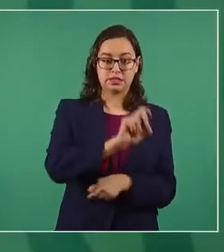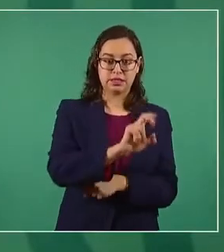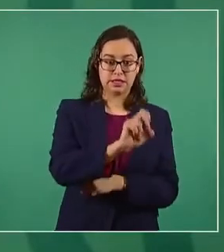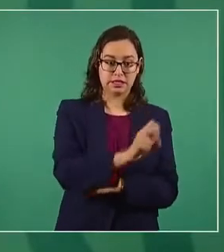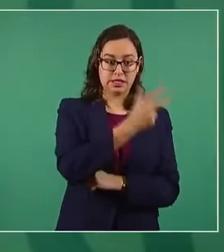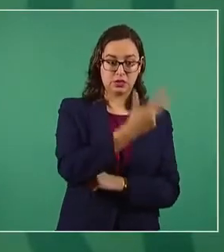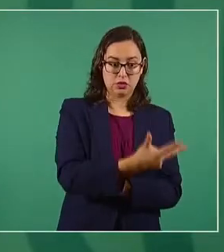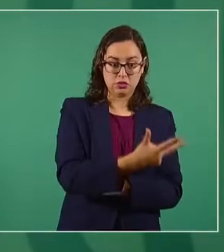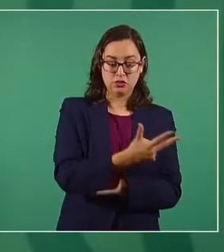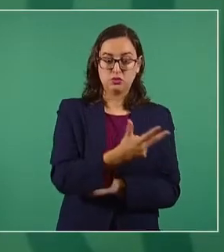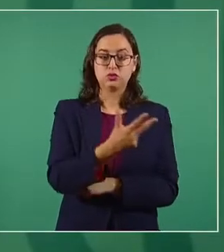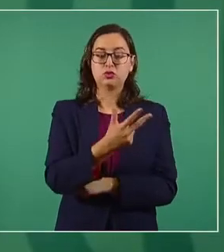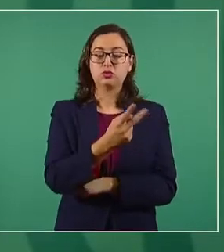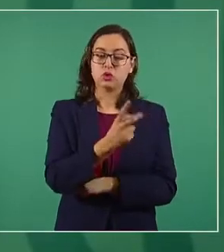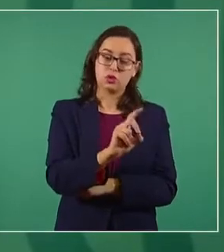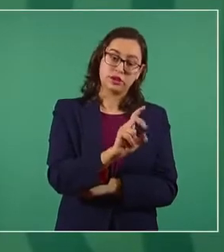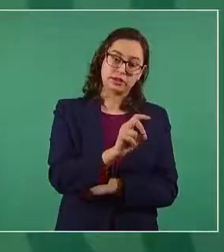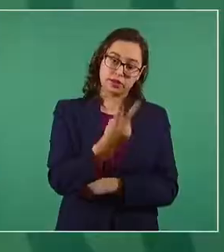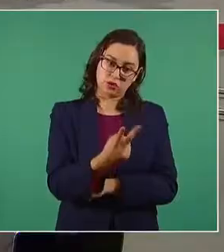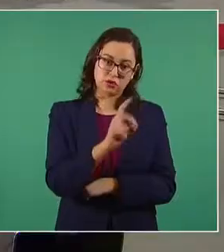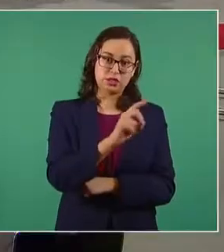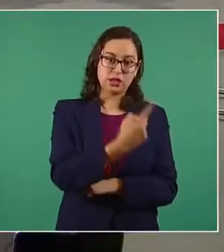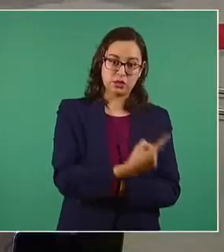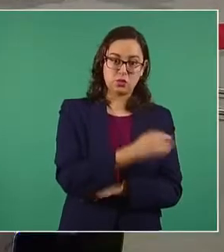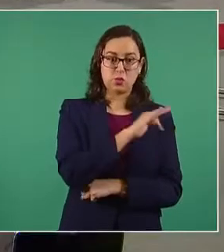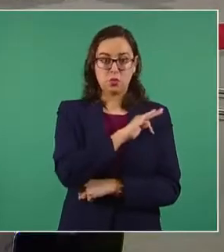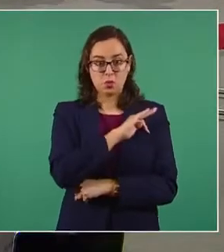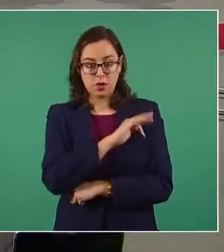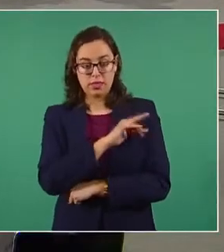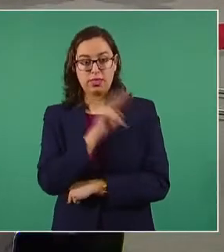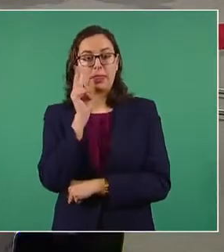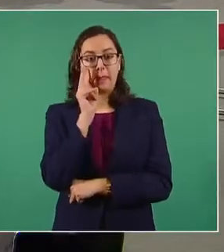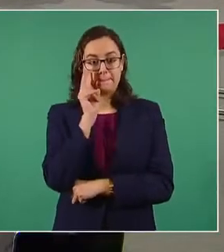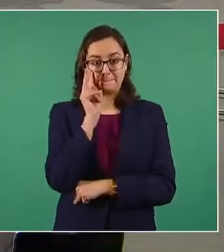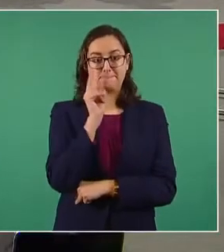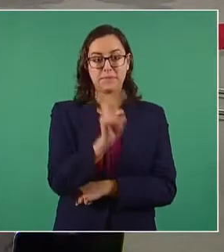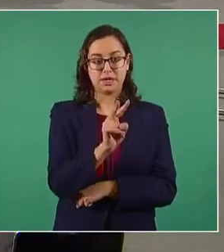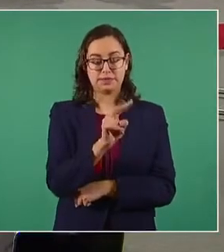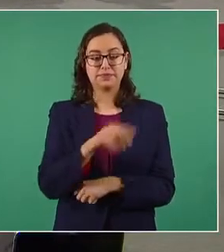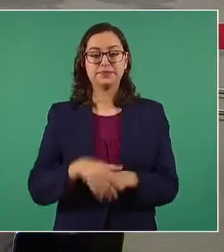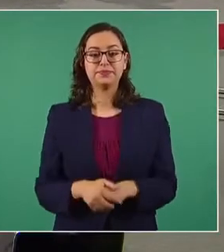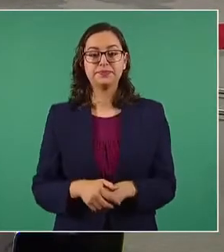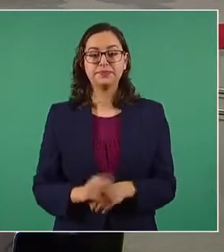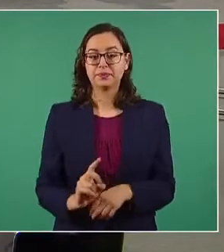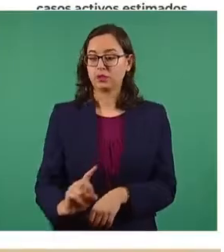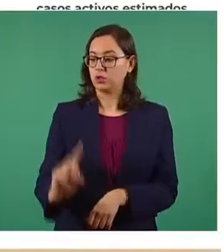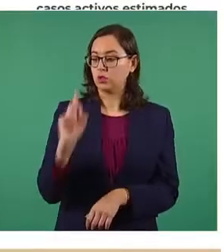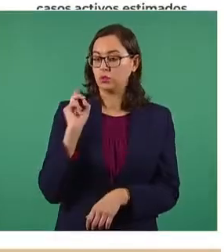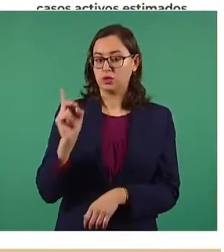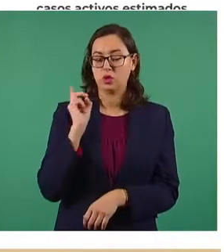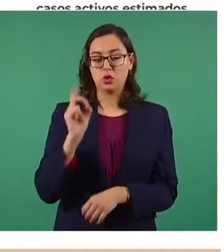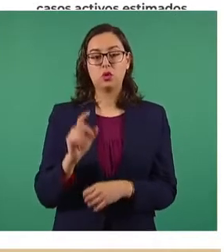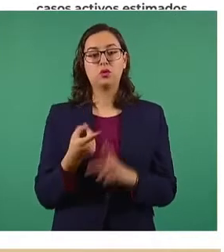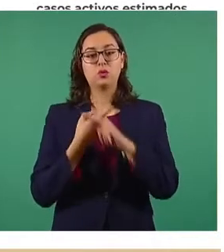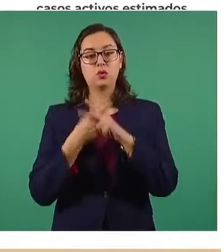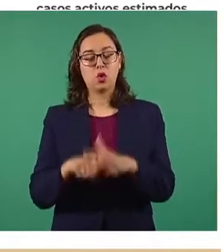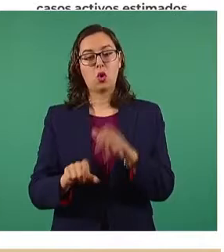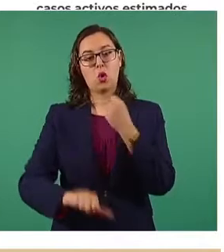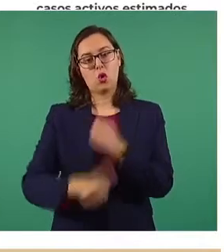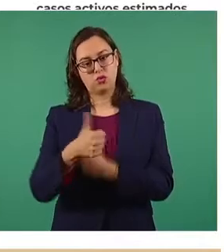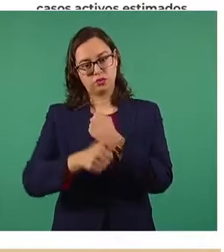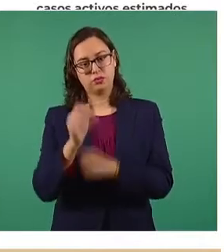semana 31. Esto se muestra en la gráfica de los casos estimados. Eso fue el domingo, 11%, hoy